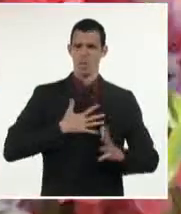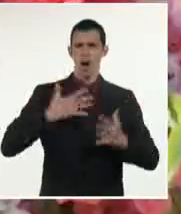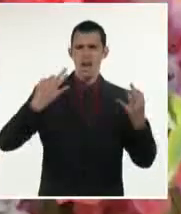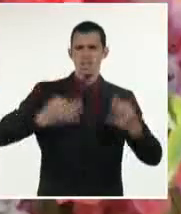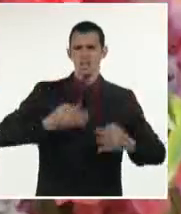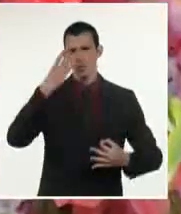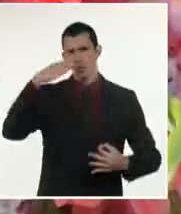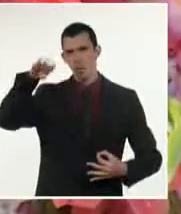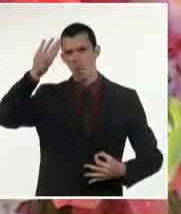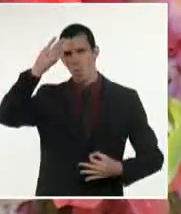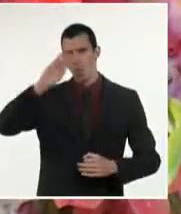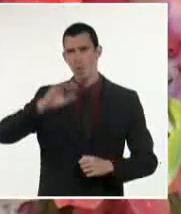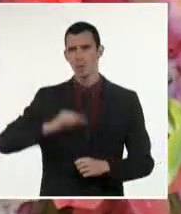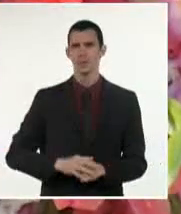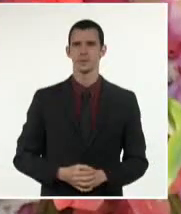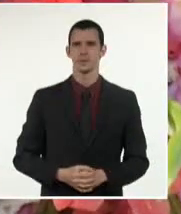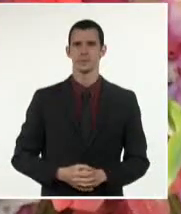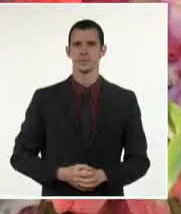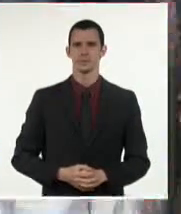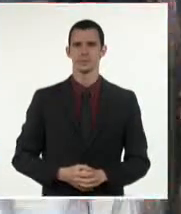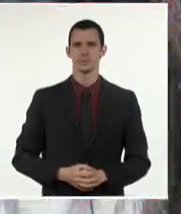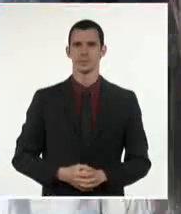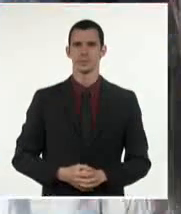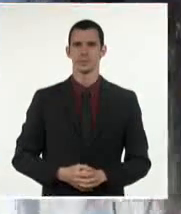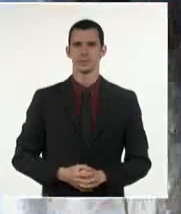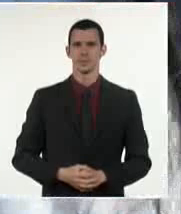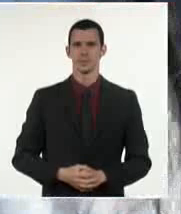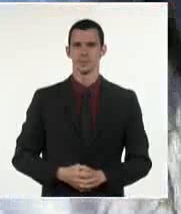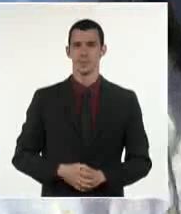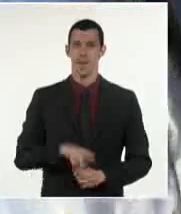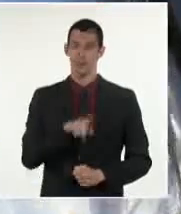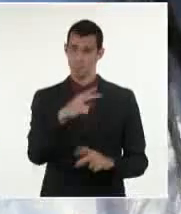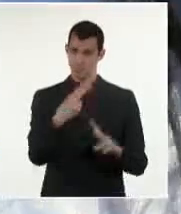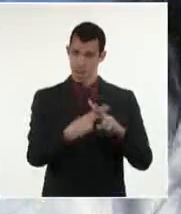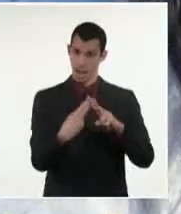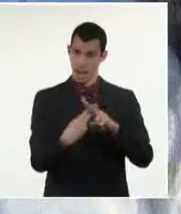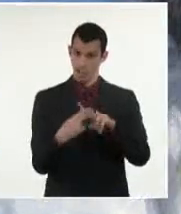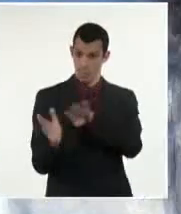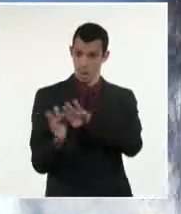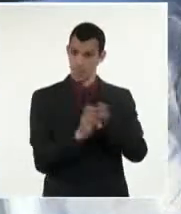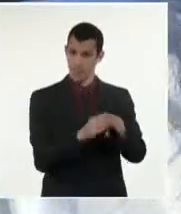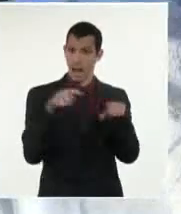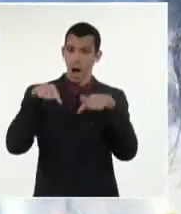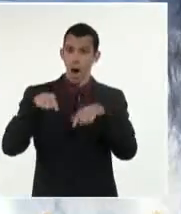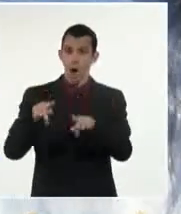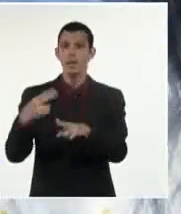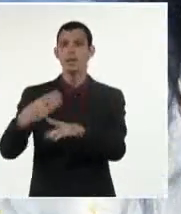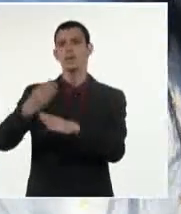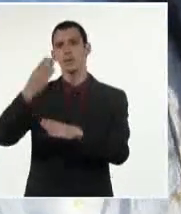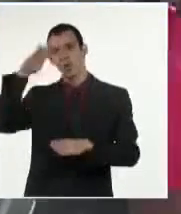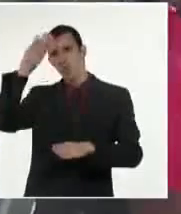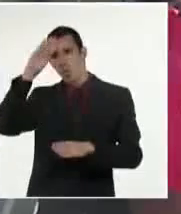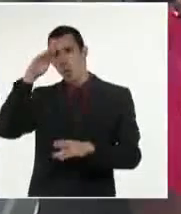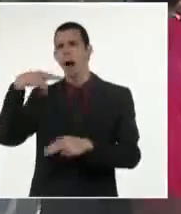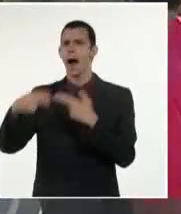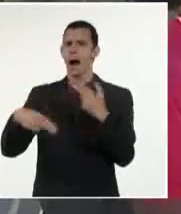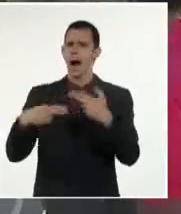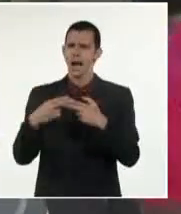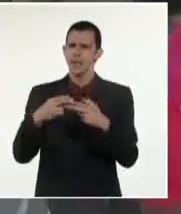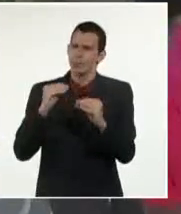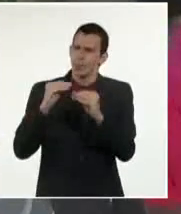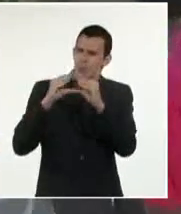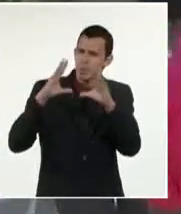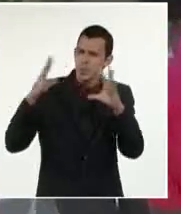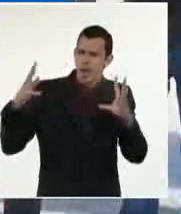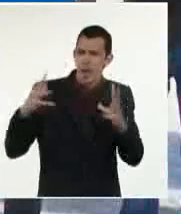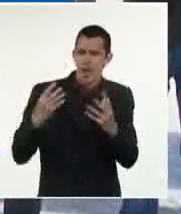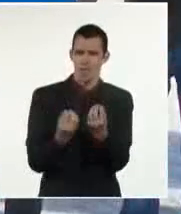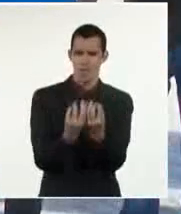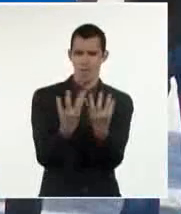natalicio y la ciudad héroe le trajo flores representantes del partido el gobierno y la federación de mujeres cubanas